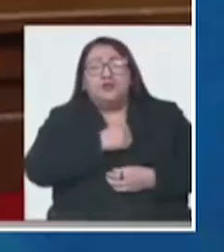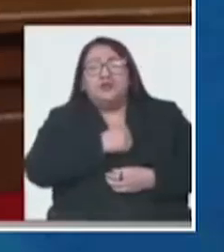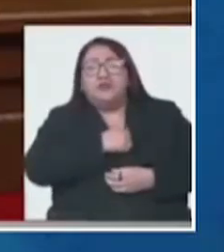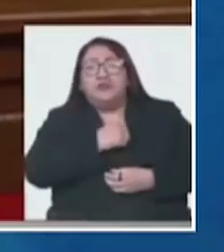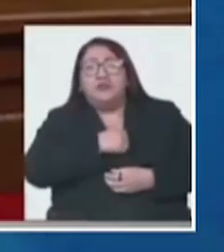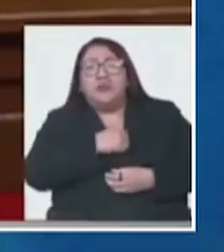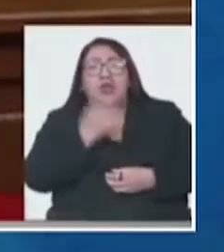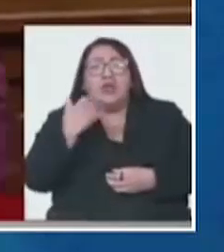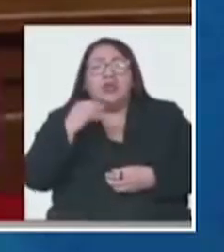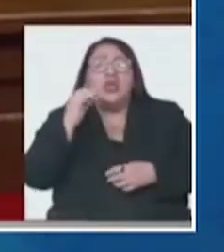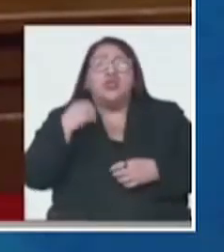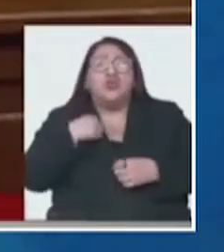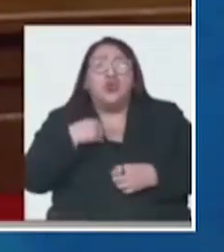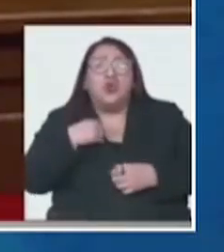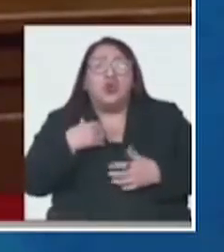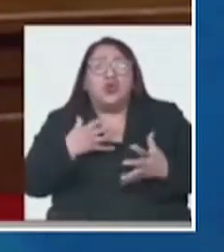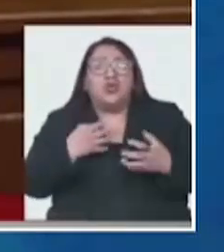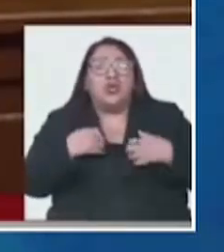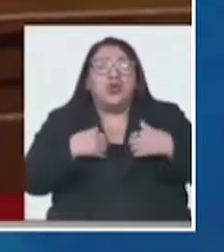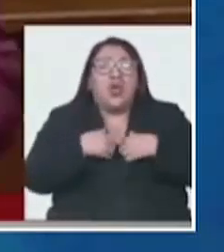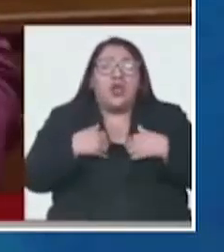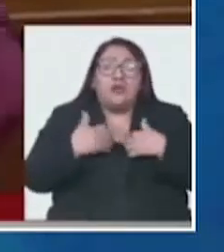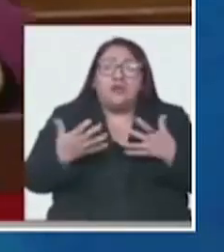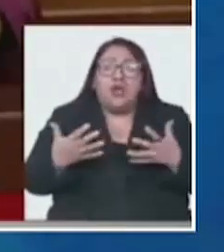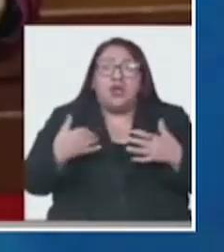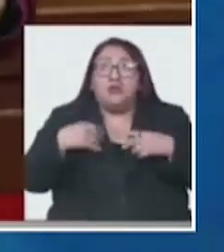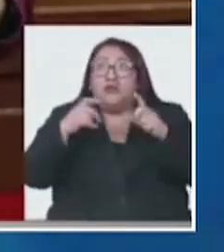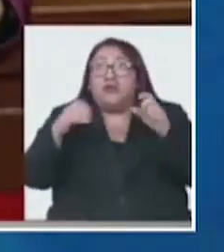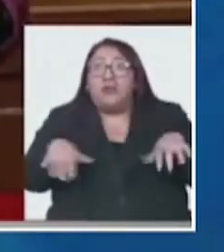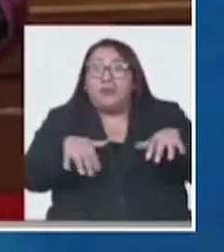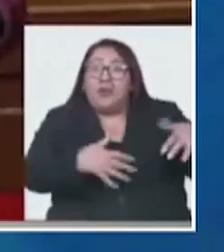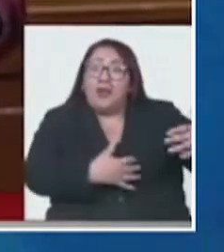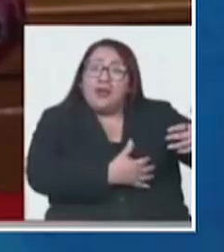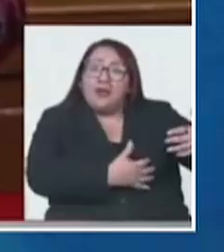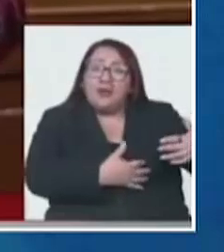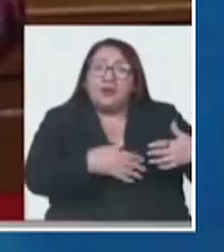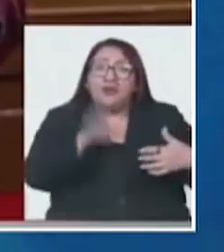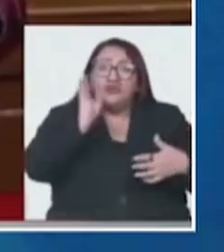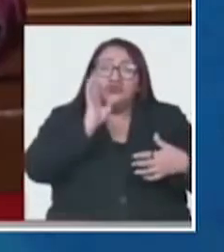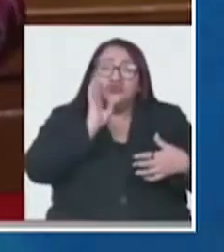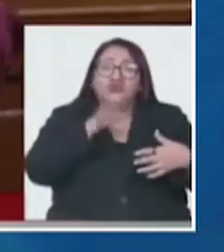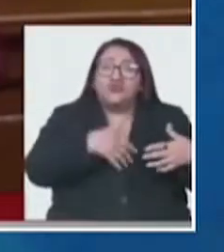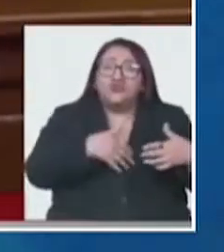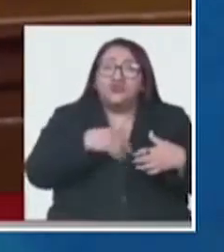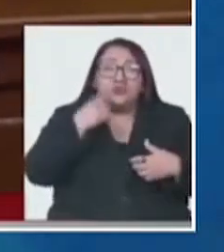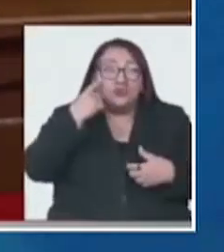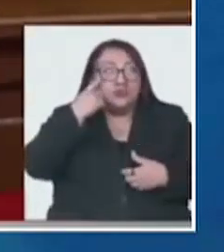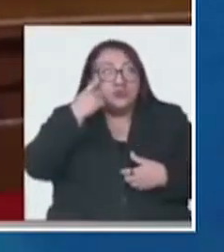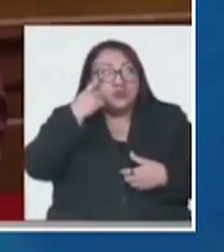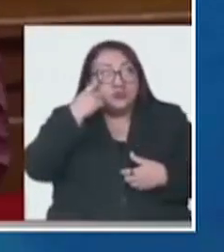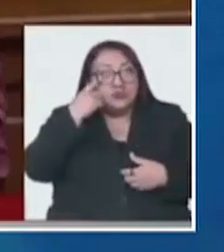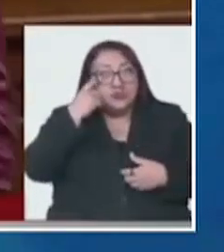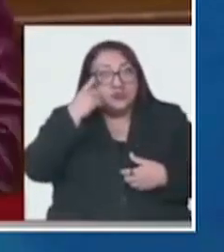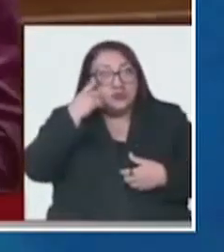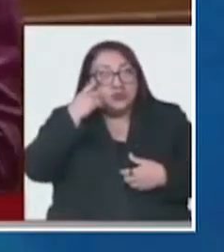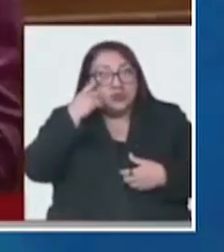justificar este dinero que entra a sus bolsillos porque claro, son 43 mil soles de